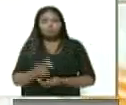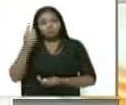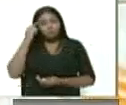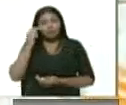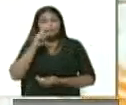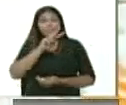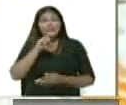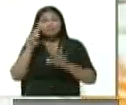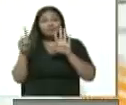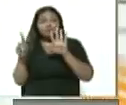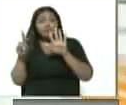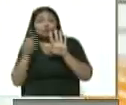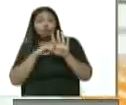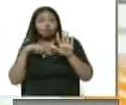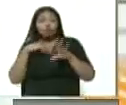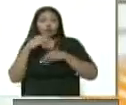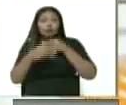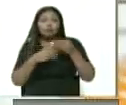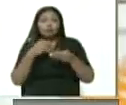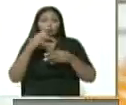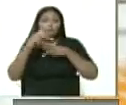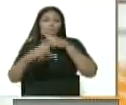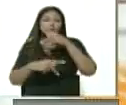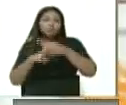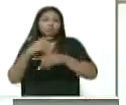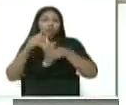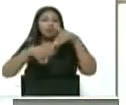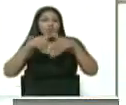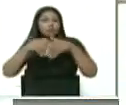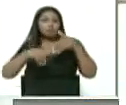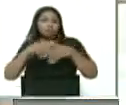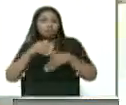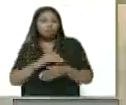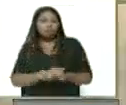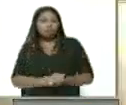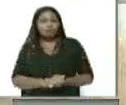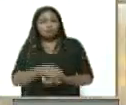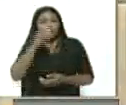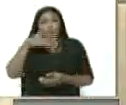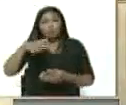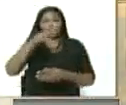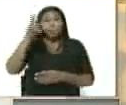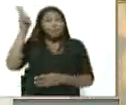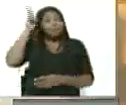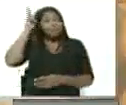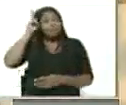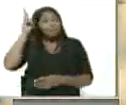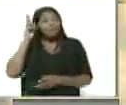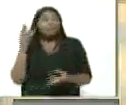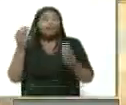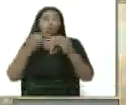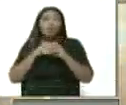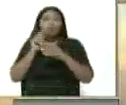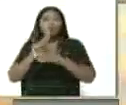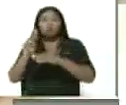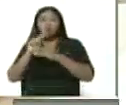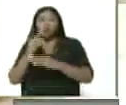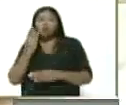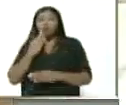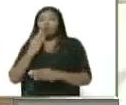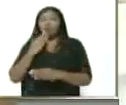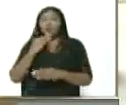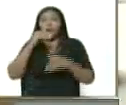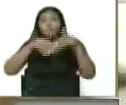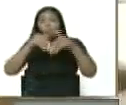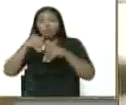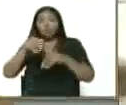nosotros ejecutamos el proceso de las elecciones de la población indígena que de acuerdo a sus usos y costumbres ellos